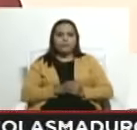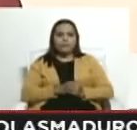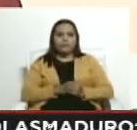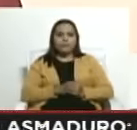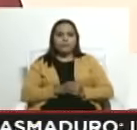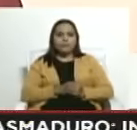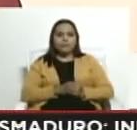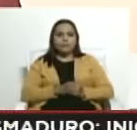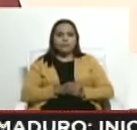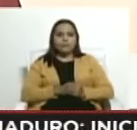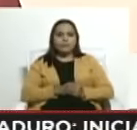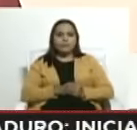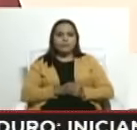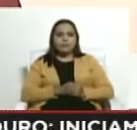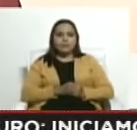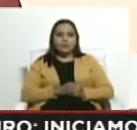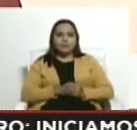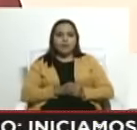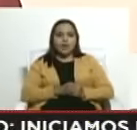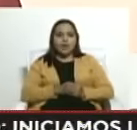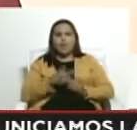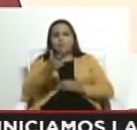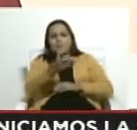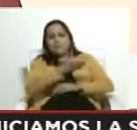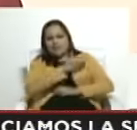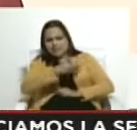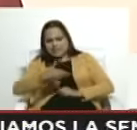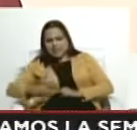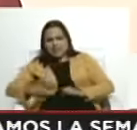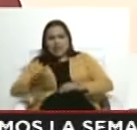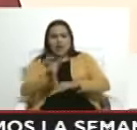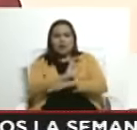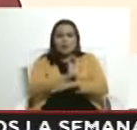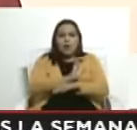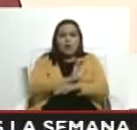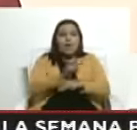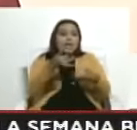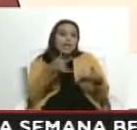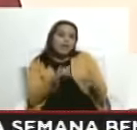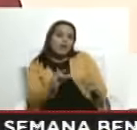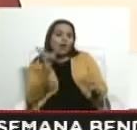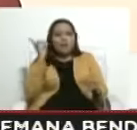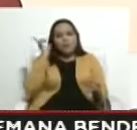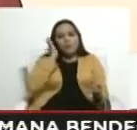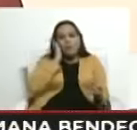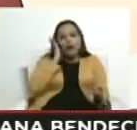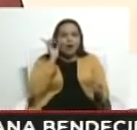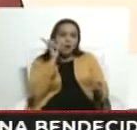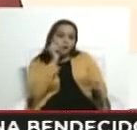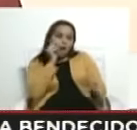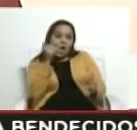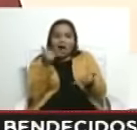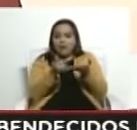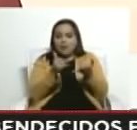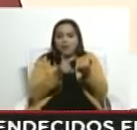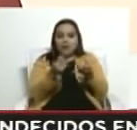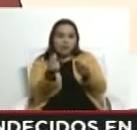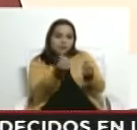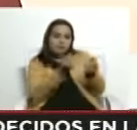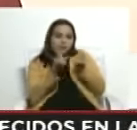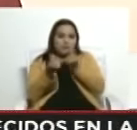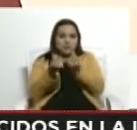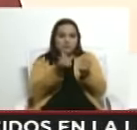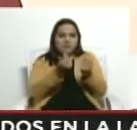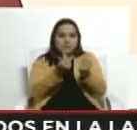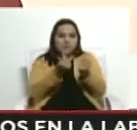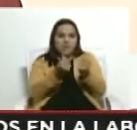Este señor que gobierna Ecuador, un hijo de papi y mami, de los apellidos de allá